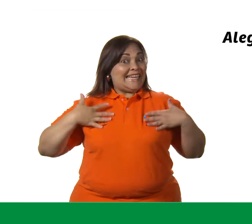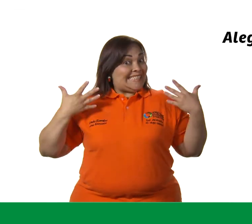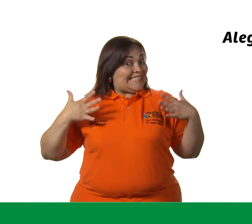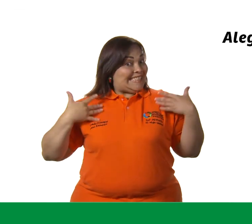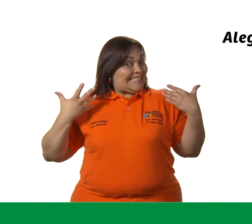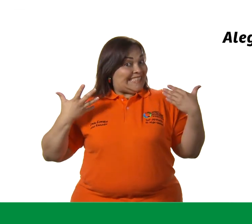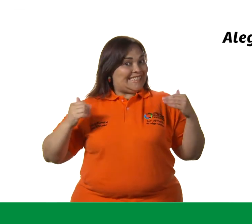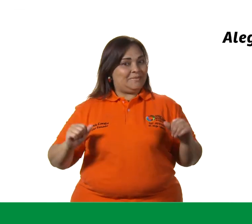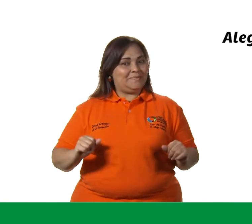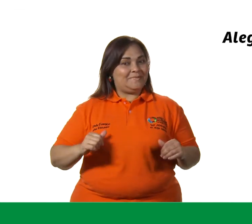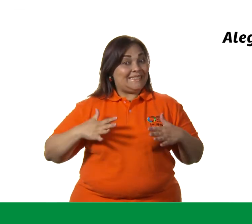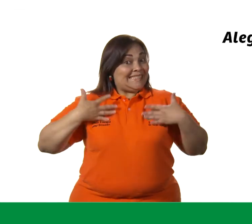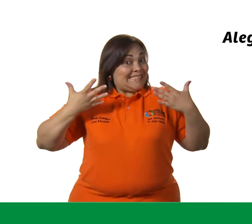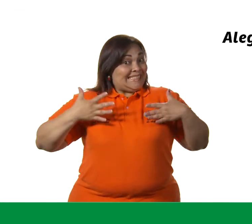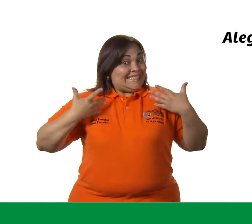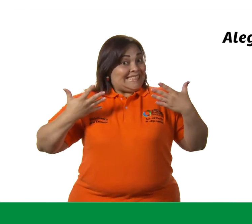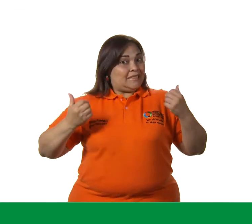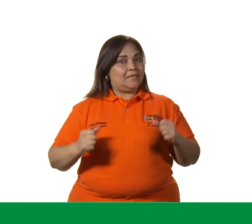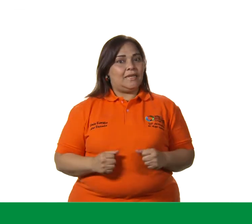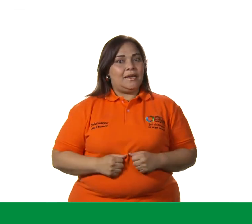alegría,